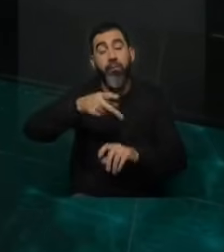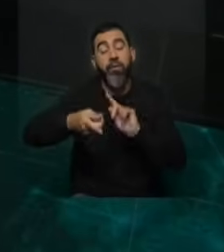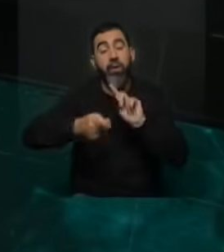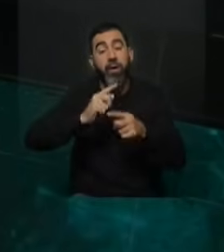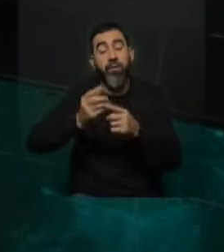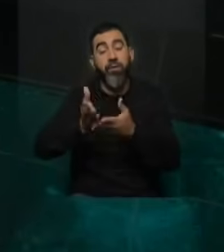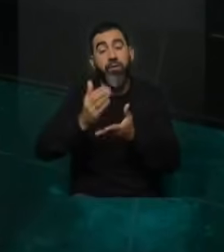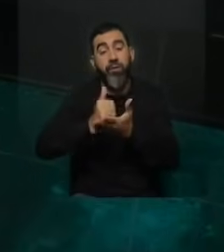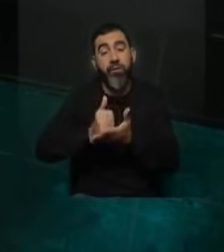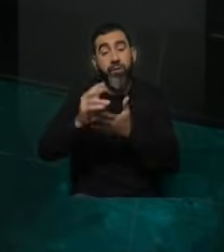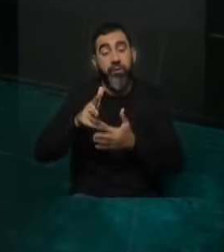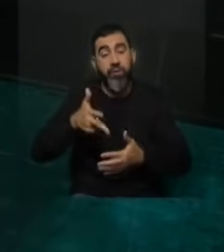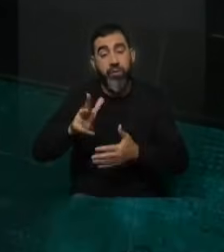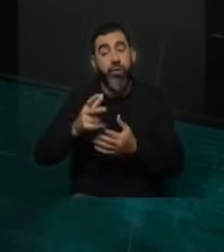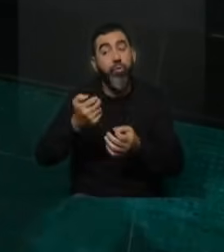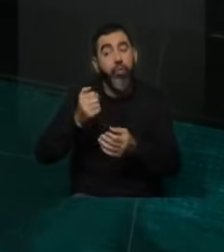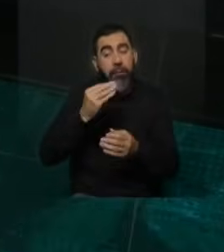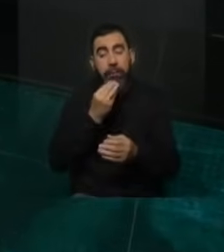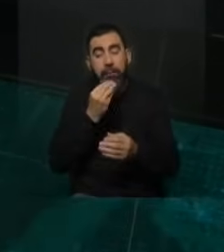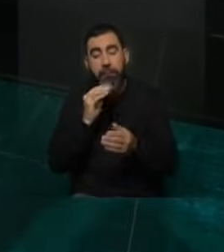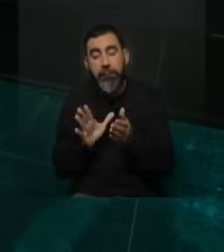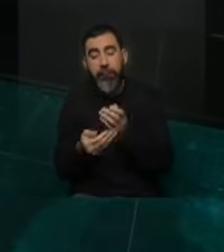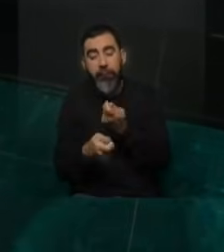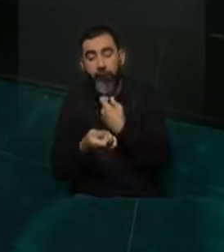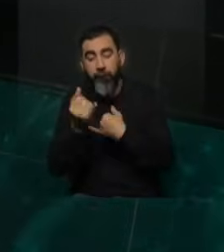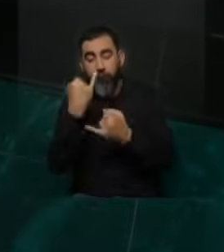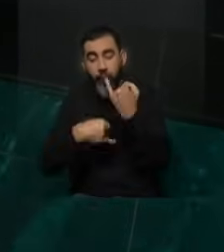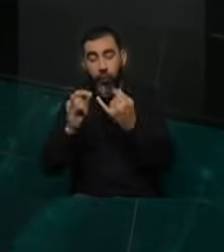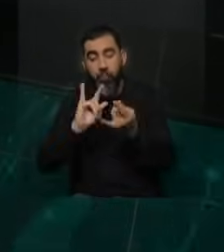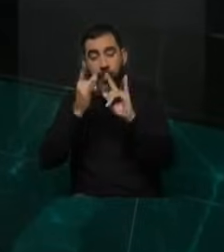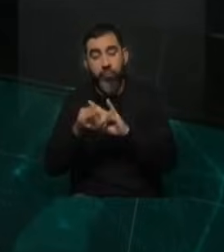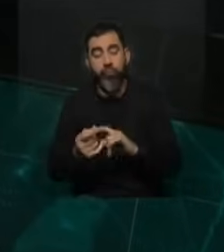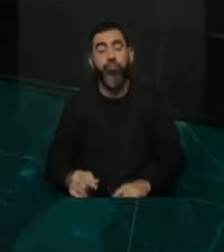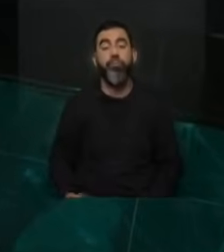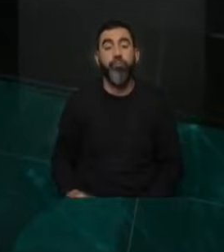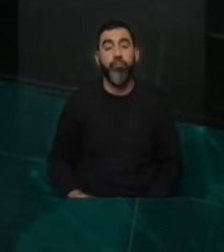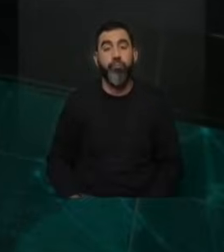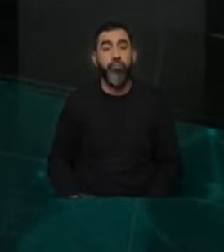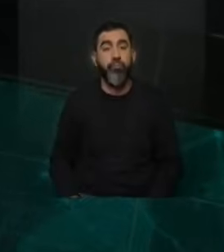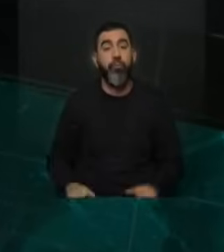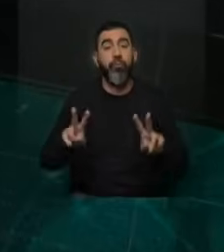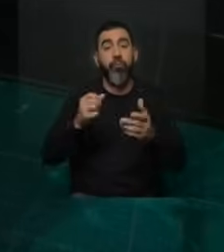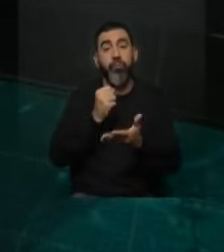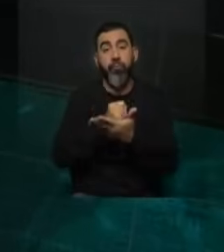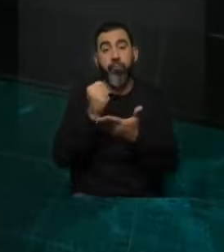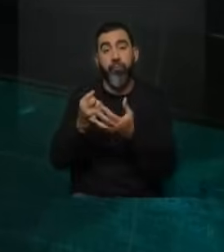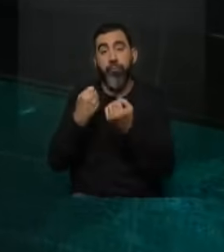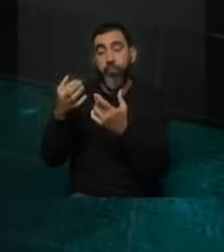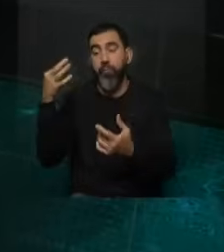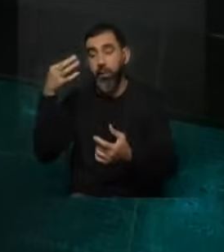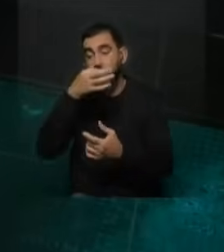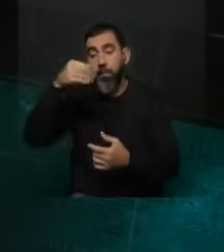Carolina H sobre el intento de ocultamiento al parlamento y al poder judicial sobre la entrega del pasaporte al